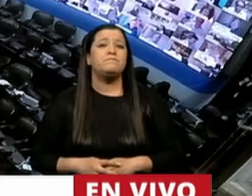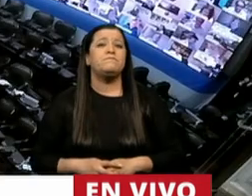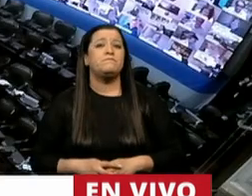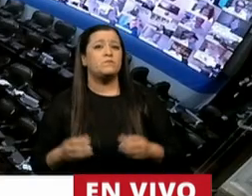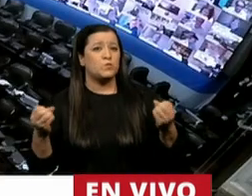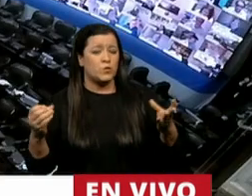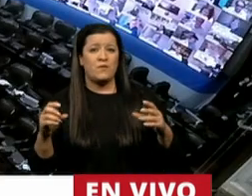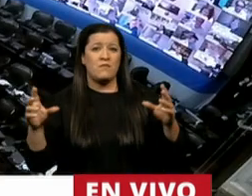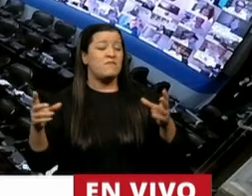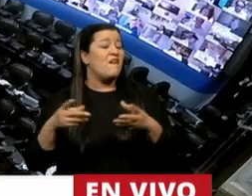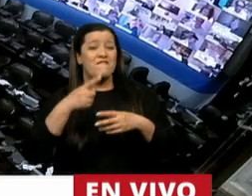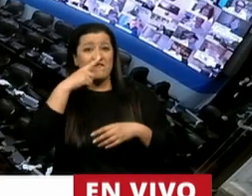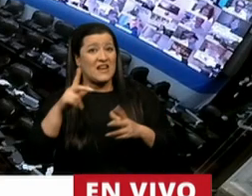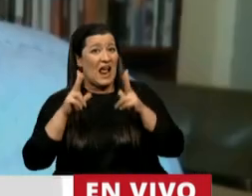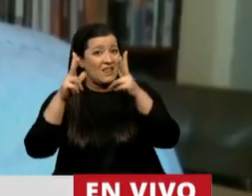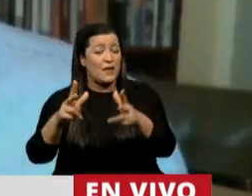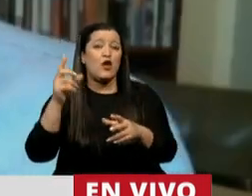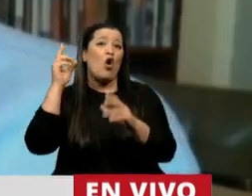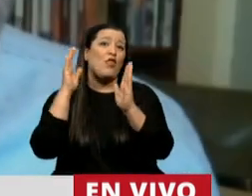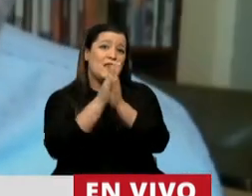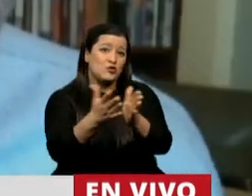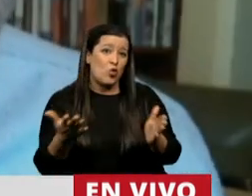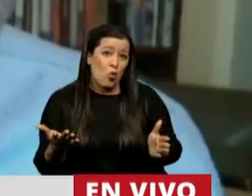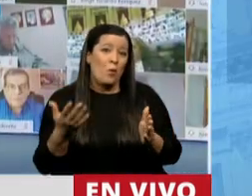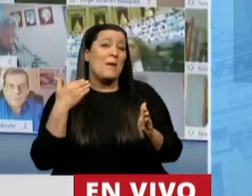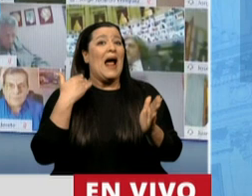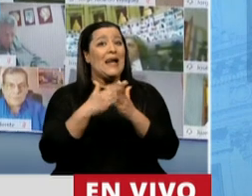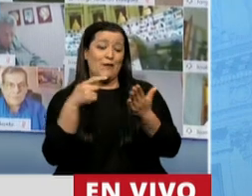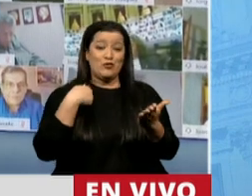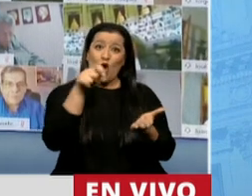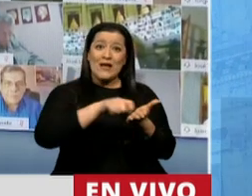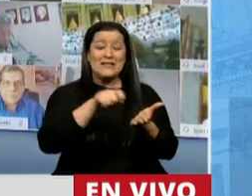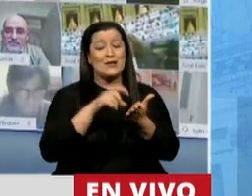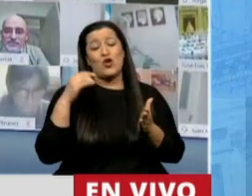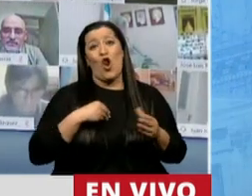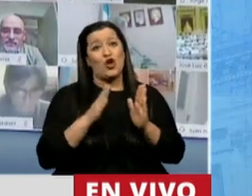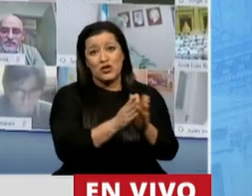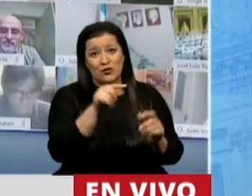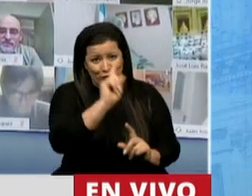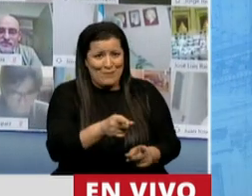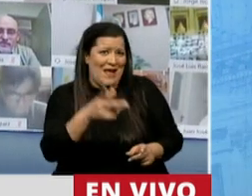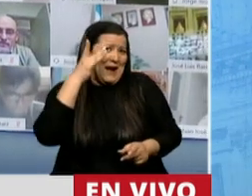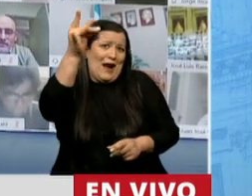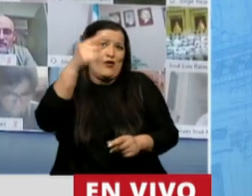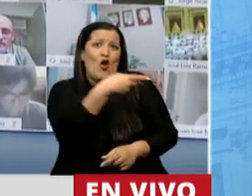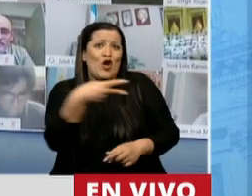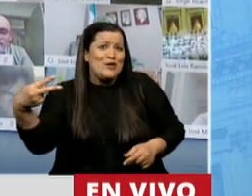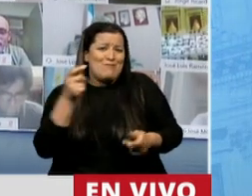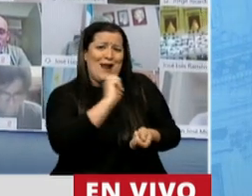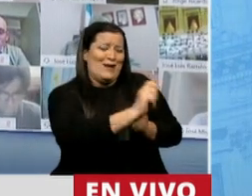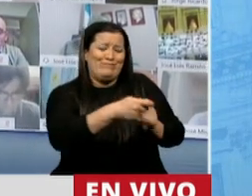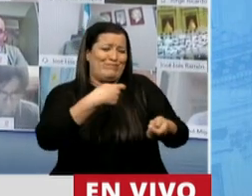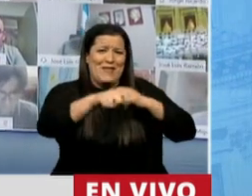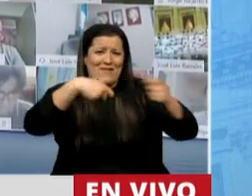mu cierro diciendo que primero le pido disculpas por escribir libros Lo siento mucho es bestseller también en dos semanas y